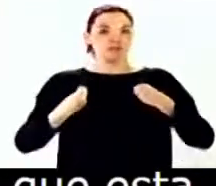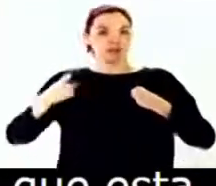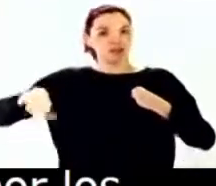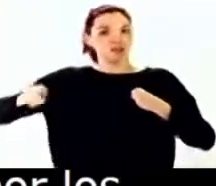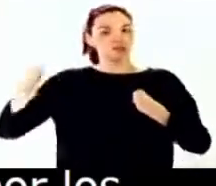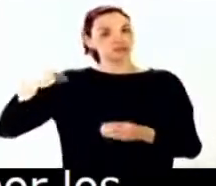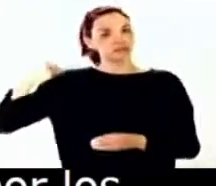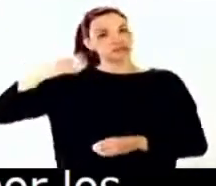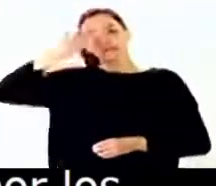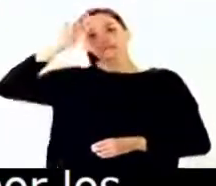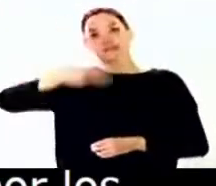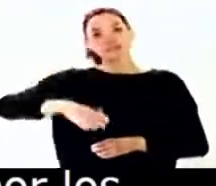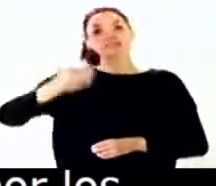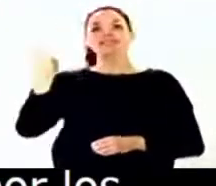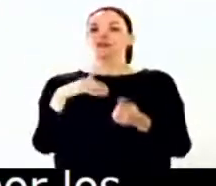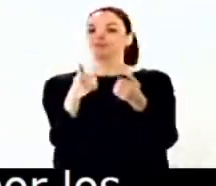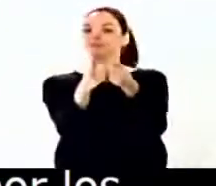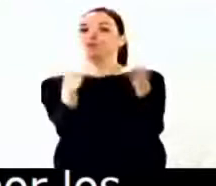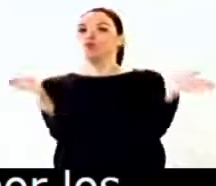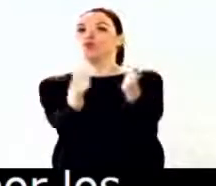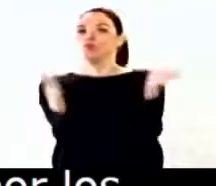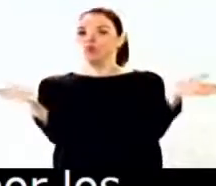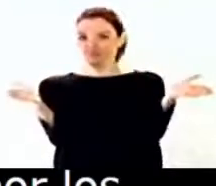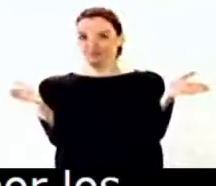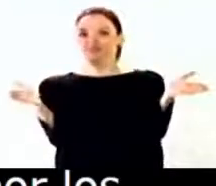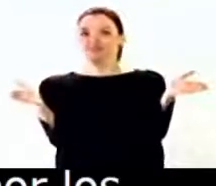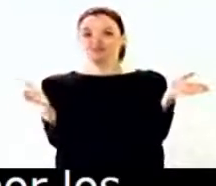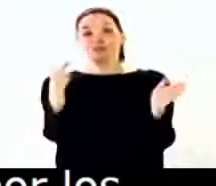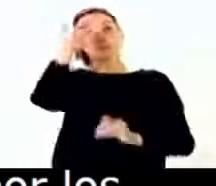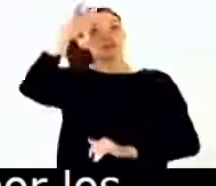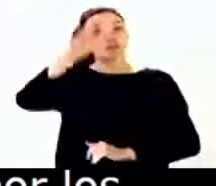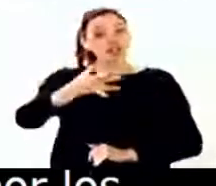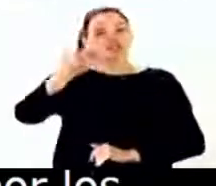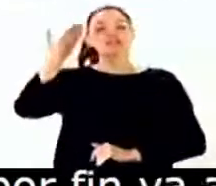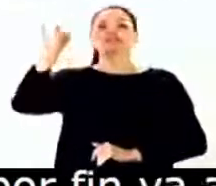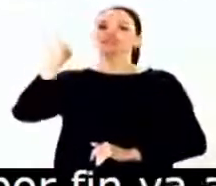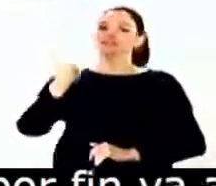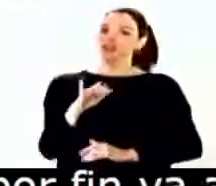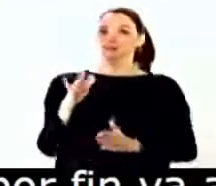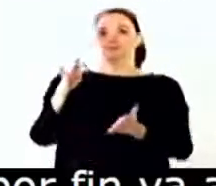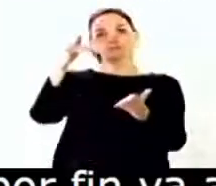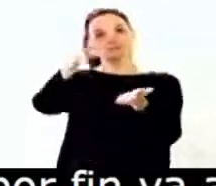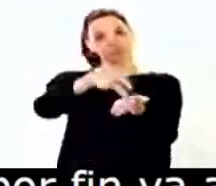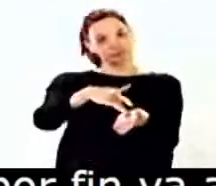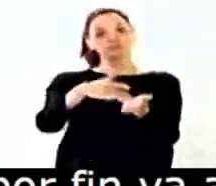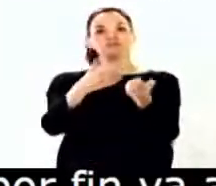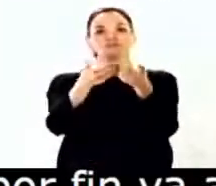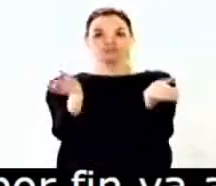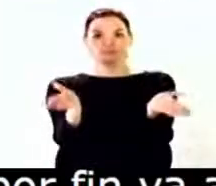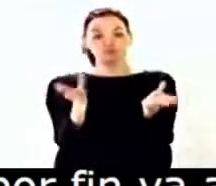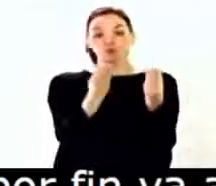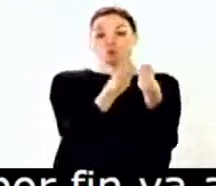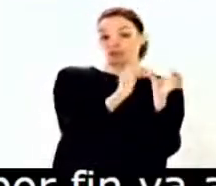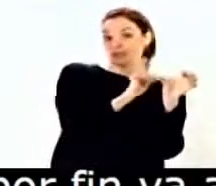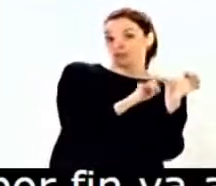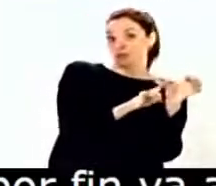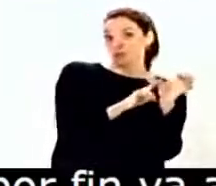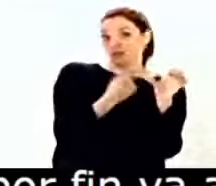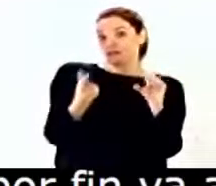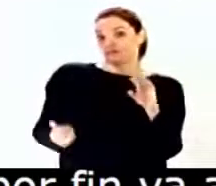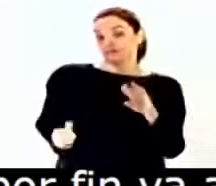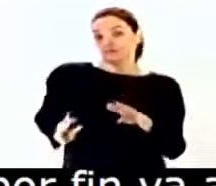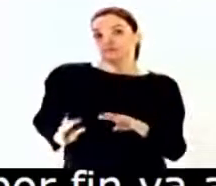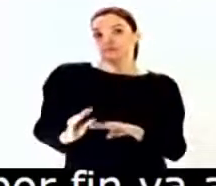que por fin va a ver la luz y que por fin se va a inaugurar y que la Junta de Extremadura ha invertido en